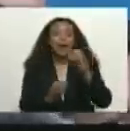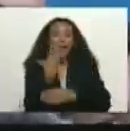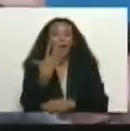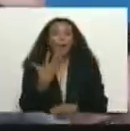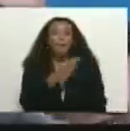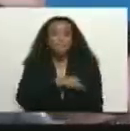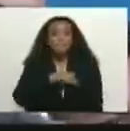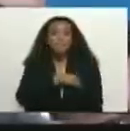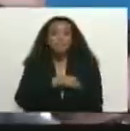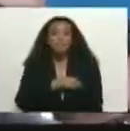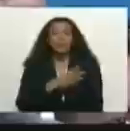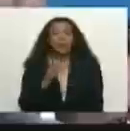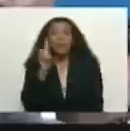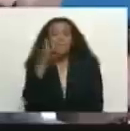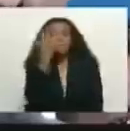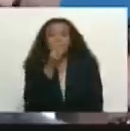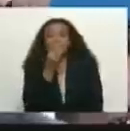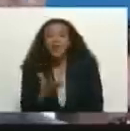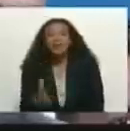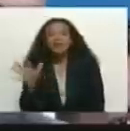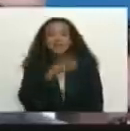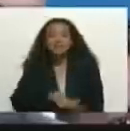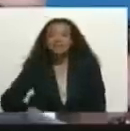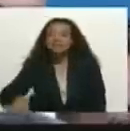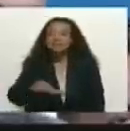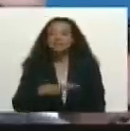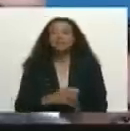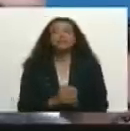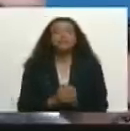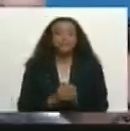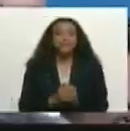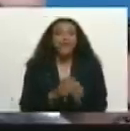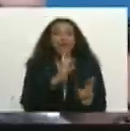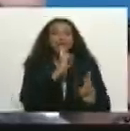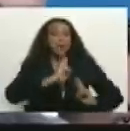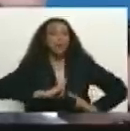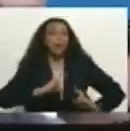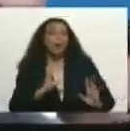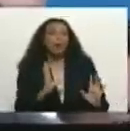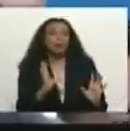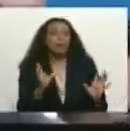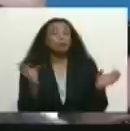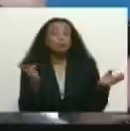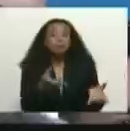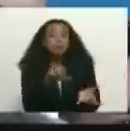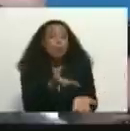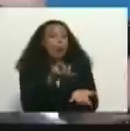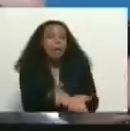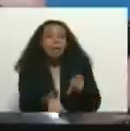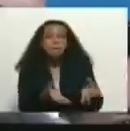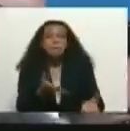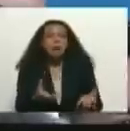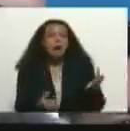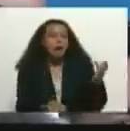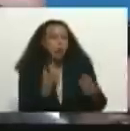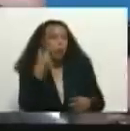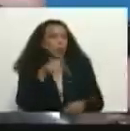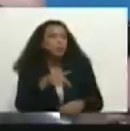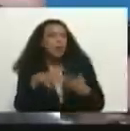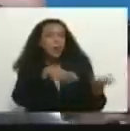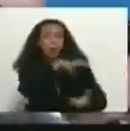que su nombre lo indica, es poner a Venezuela hermosa en respuesta a las guarimbas, cuando usted la crea en el